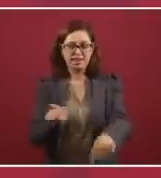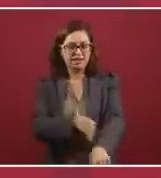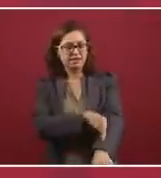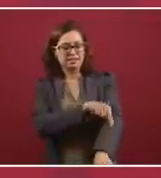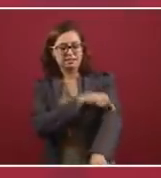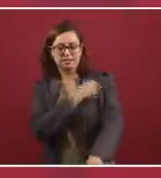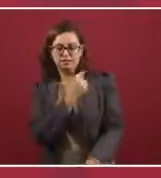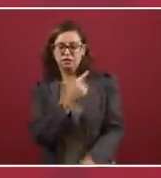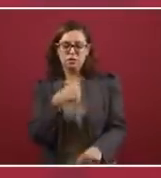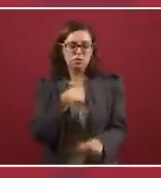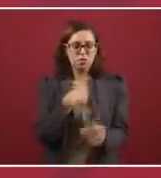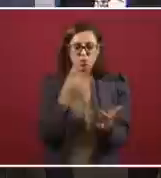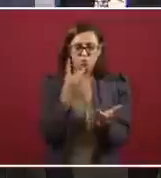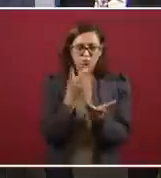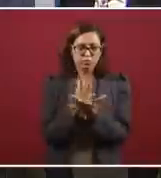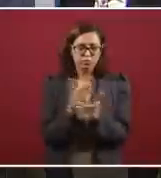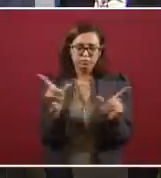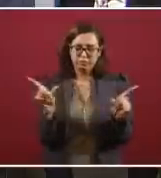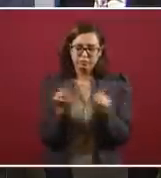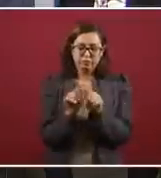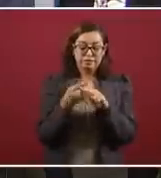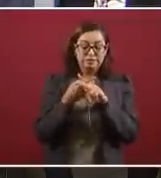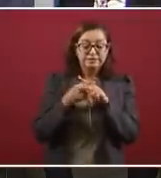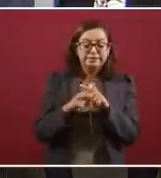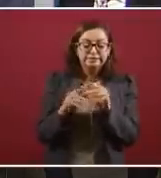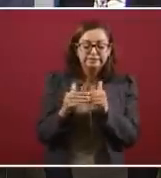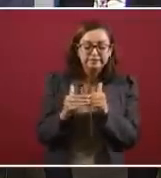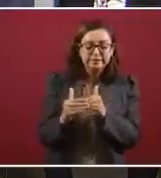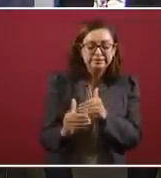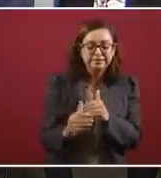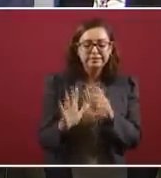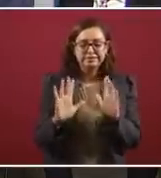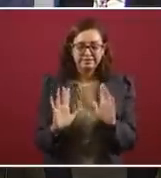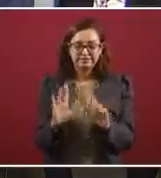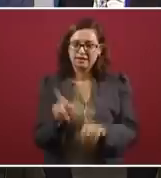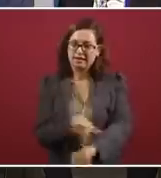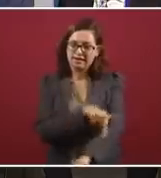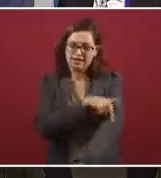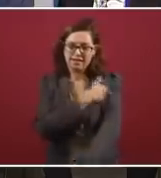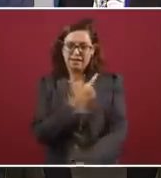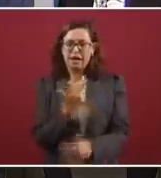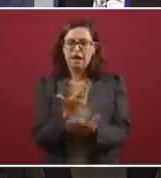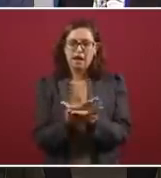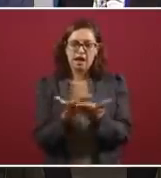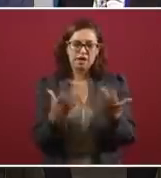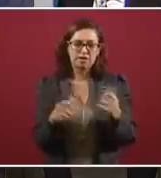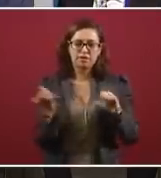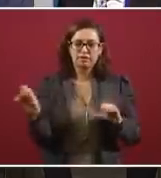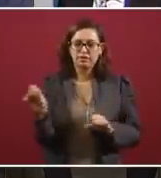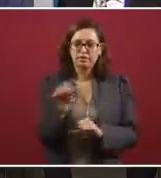más la introducción. Entonces, vamos a darle la palabra